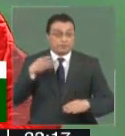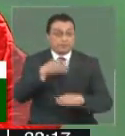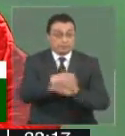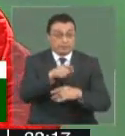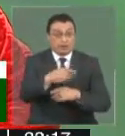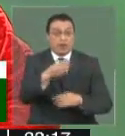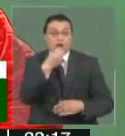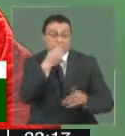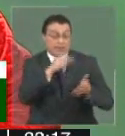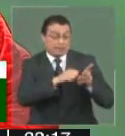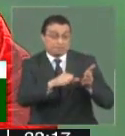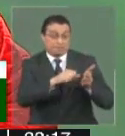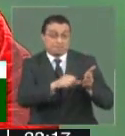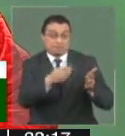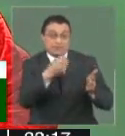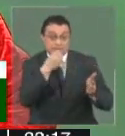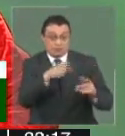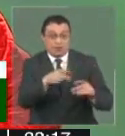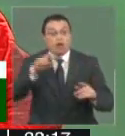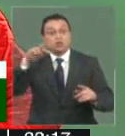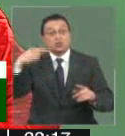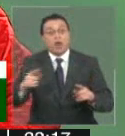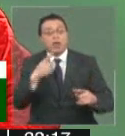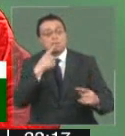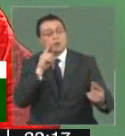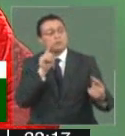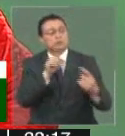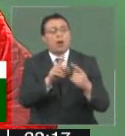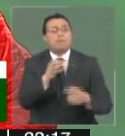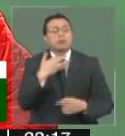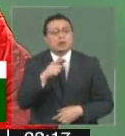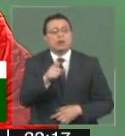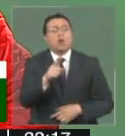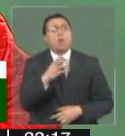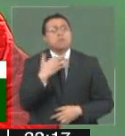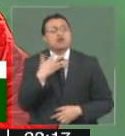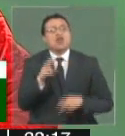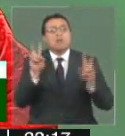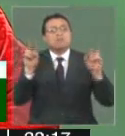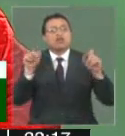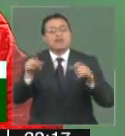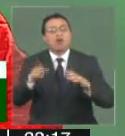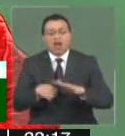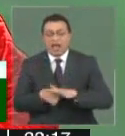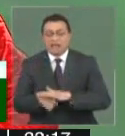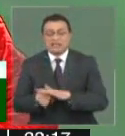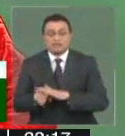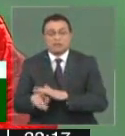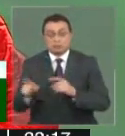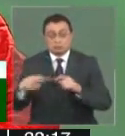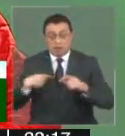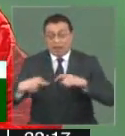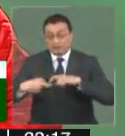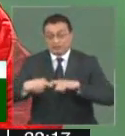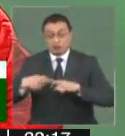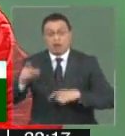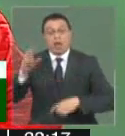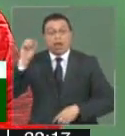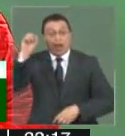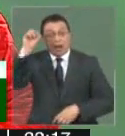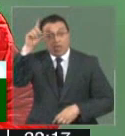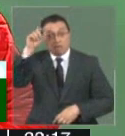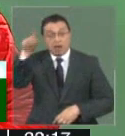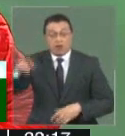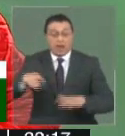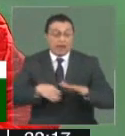ese restaurante, le pregunté a la dueña por qué motivo lo había hecho accesible. Y dijo que el marido, alemán, lo había